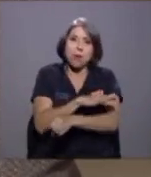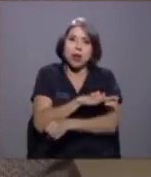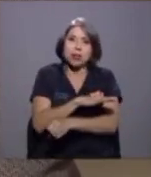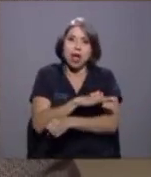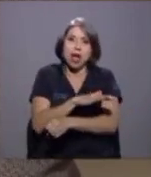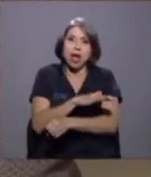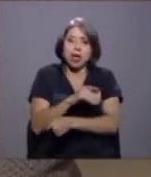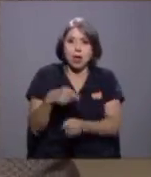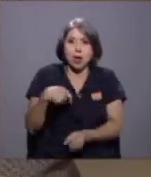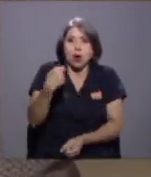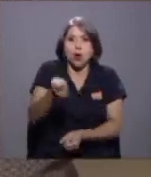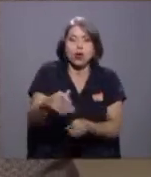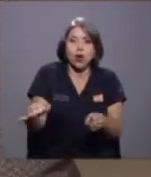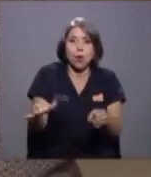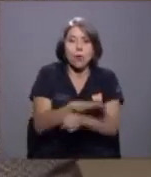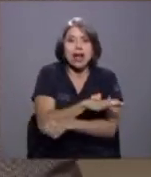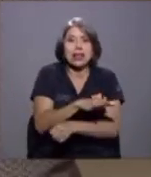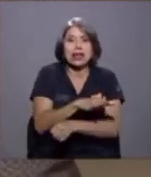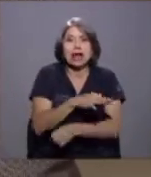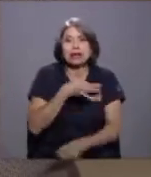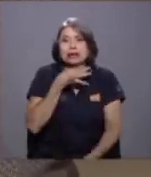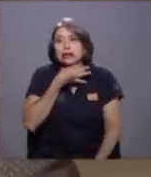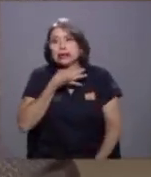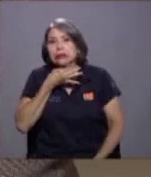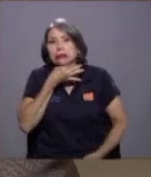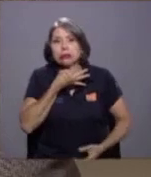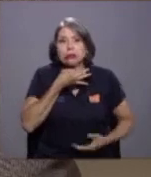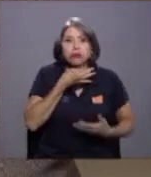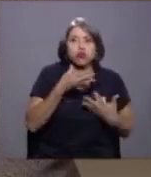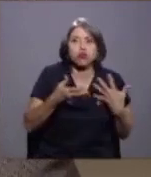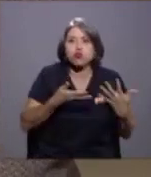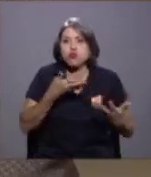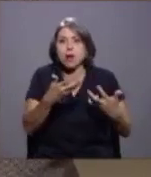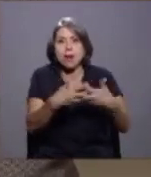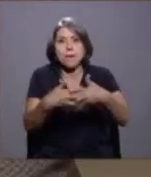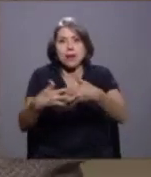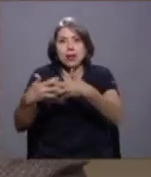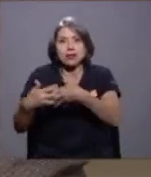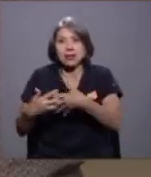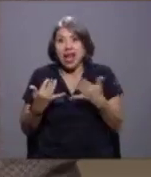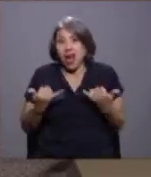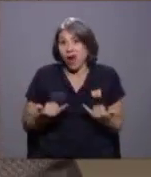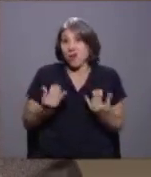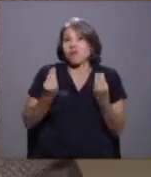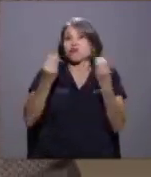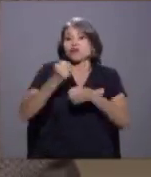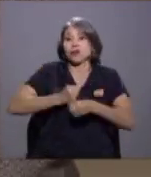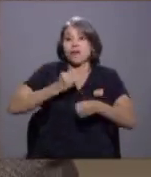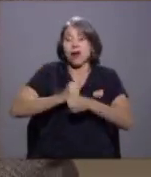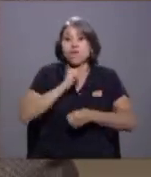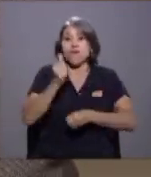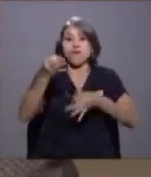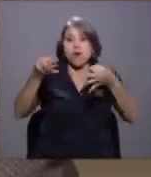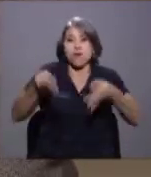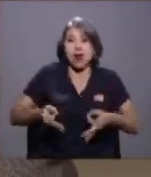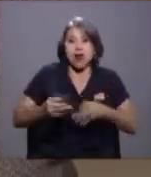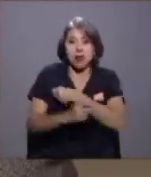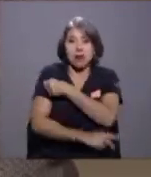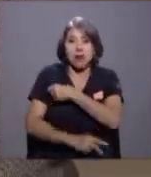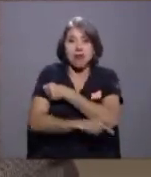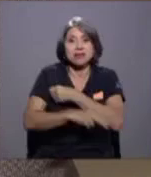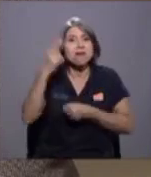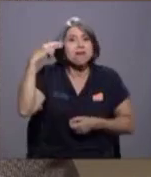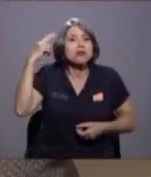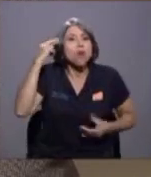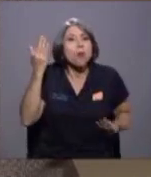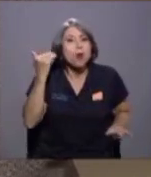cuota completa está asfixiando a las empresas. La razón por la que hay tanta informalidad en el país, yo no